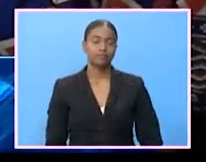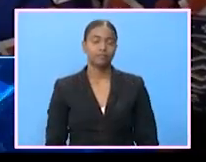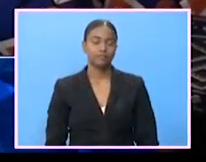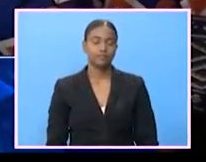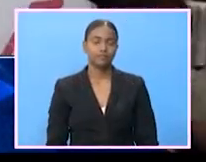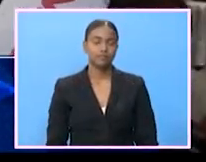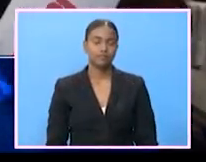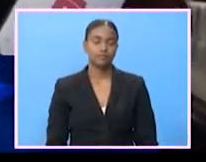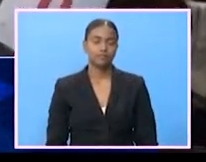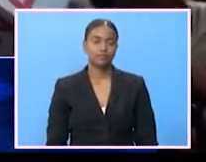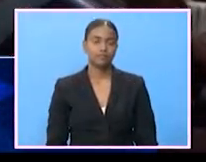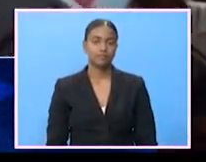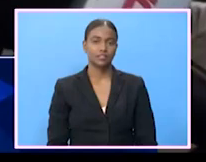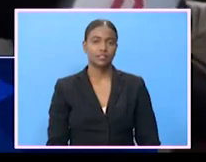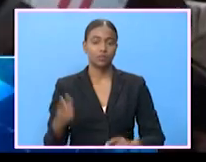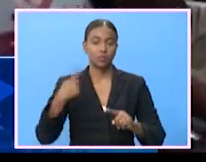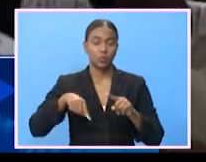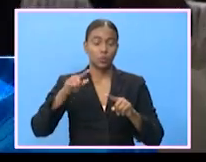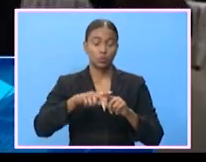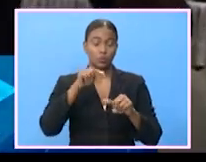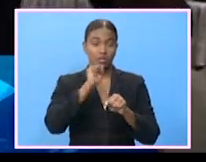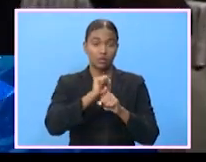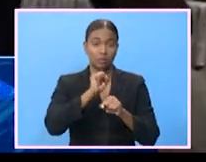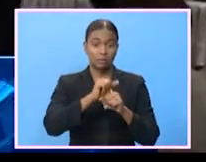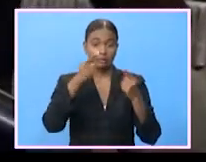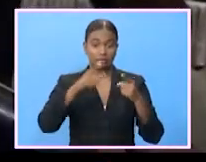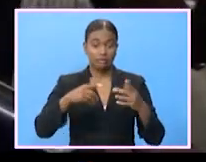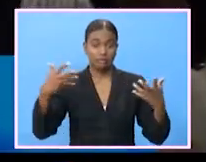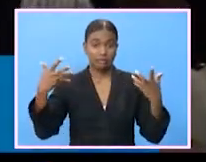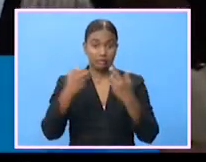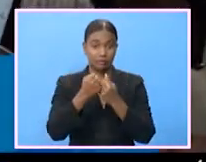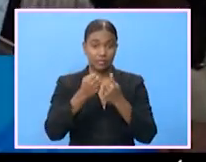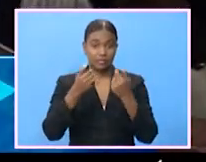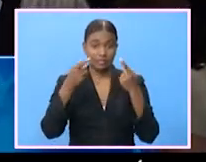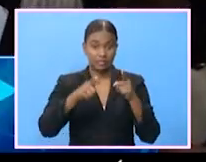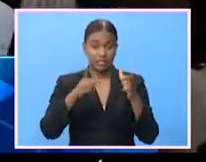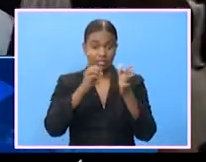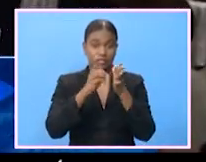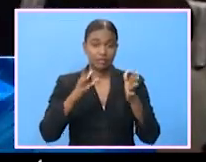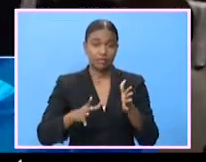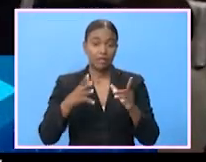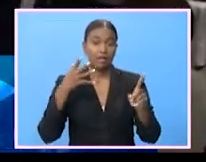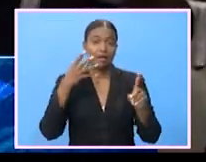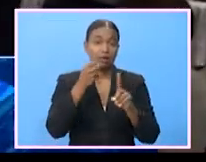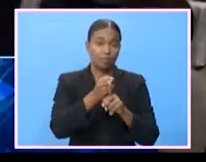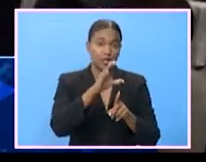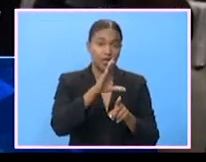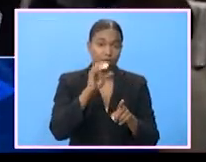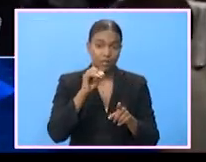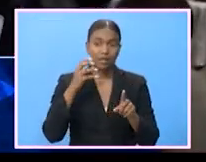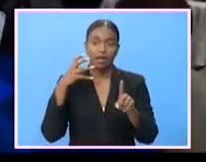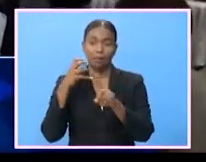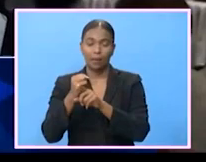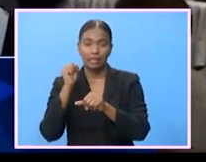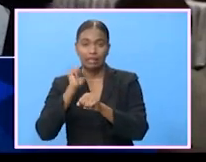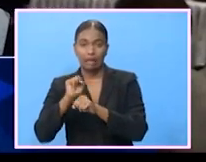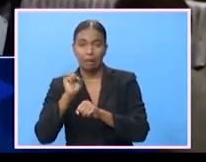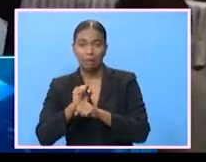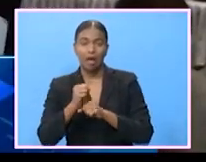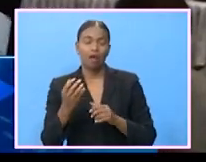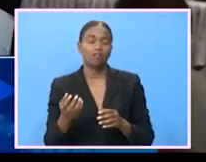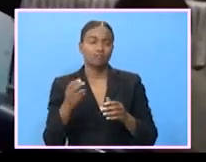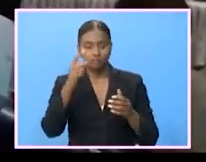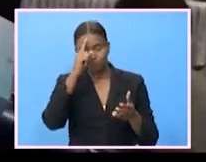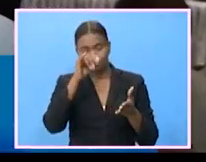registran. Cuando un trabajador tiene un accidente que queda incapacitado, afecta a las empresas, afecta al trabajador. Y entonces, en ese